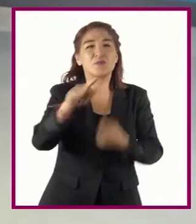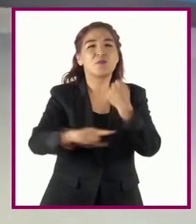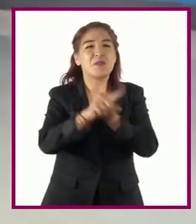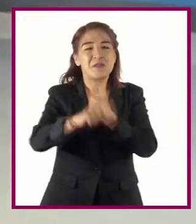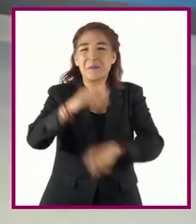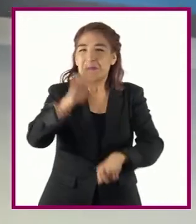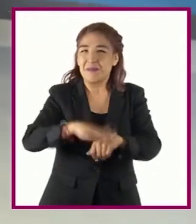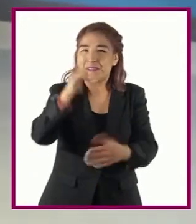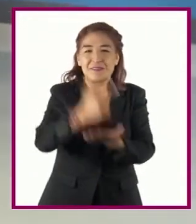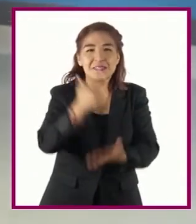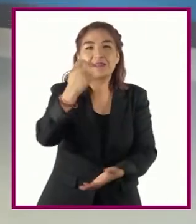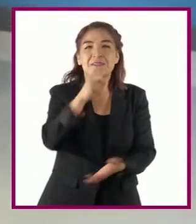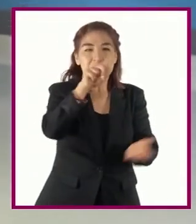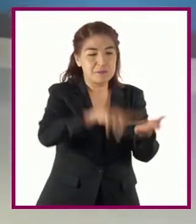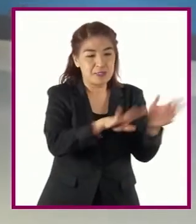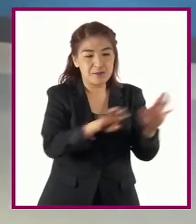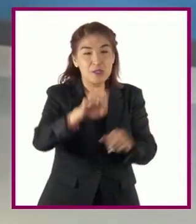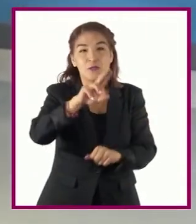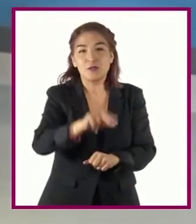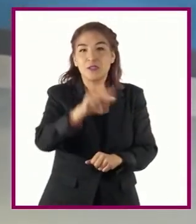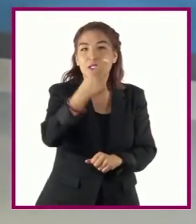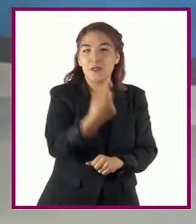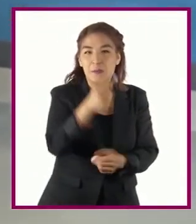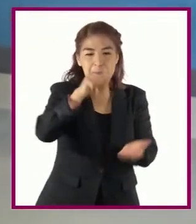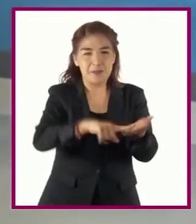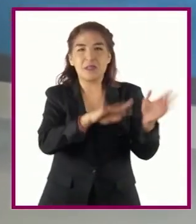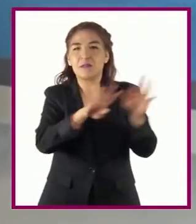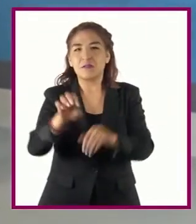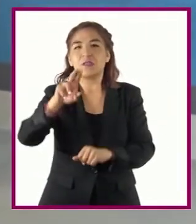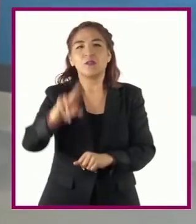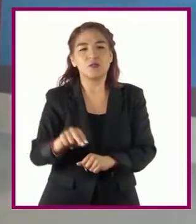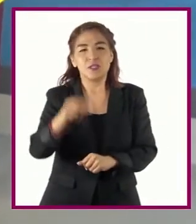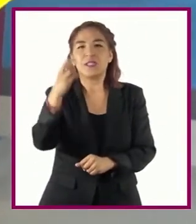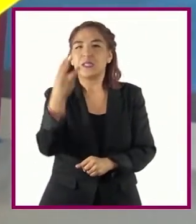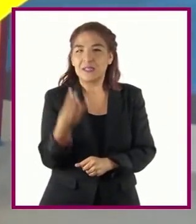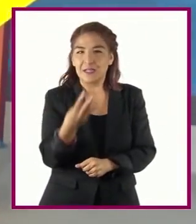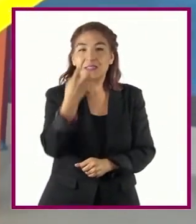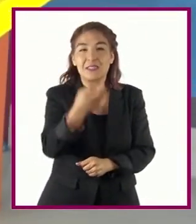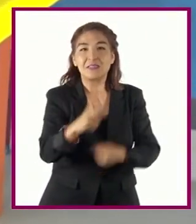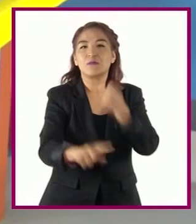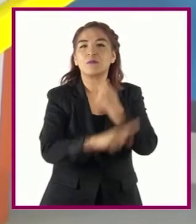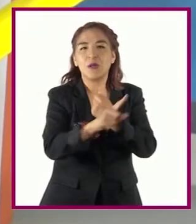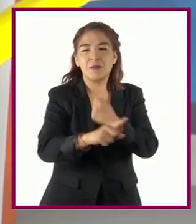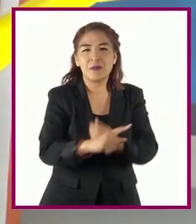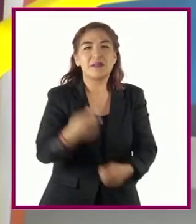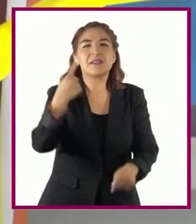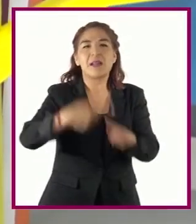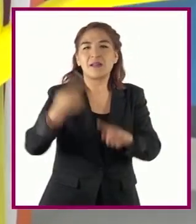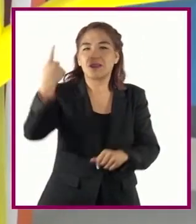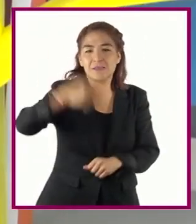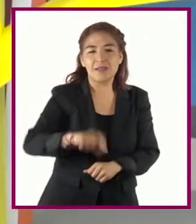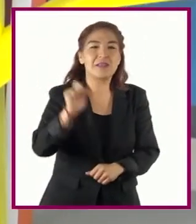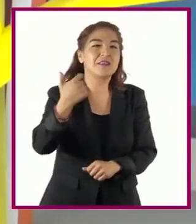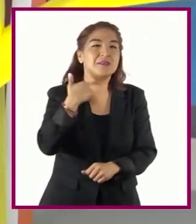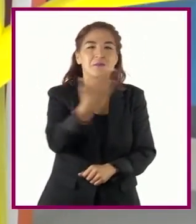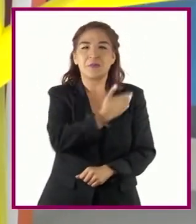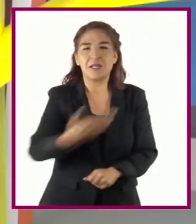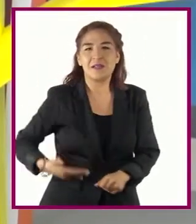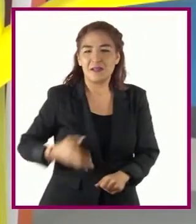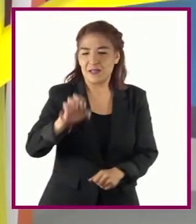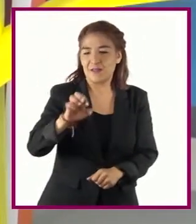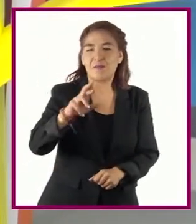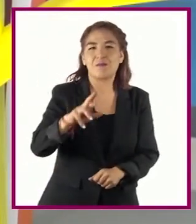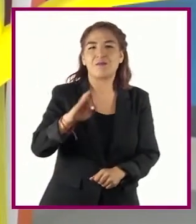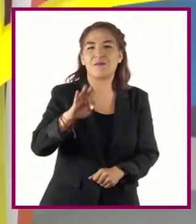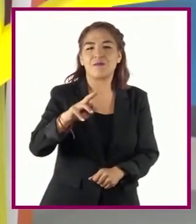crisis ocurrió entre 1981 y 1983, durante el mandato del presidente Efraín Ríos